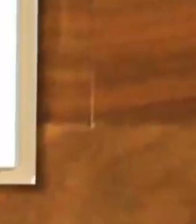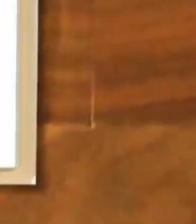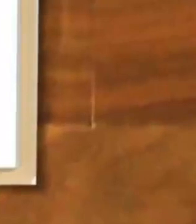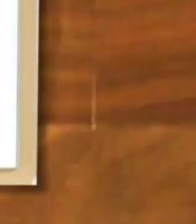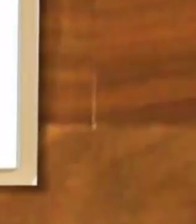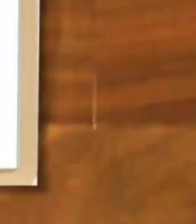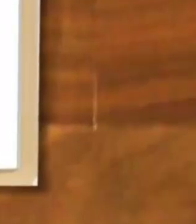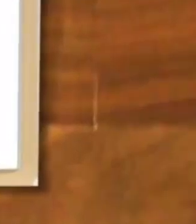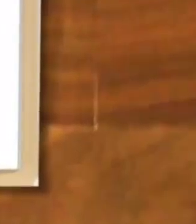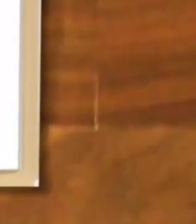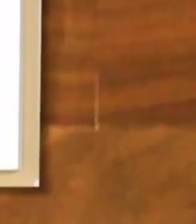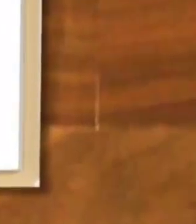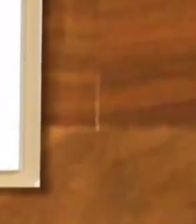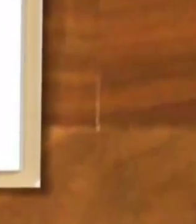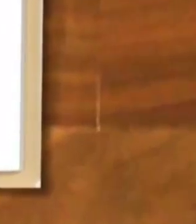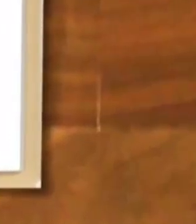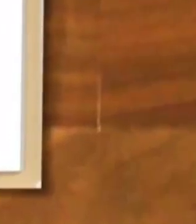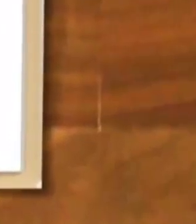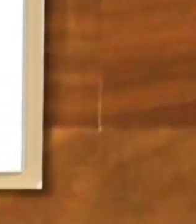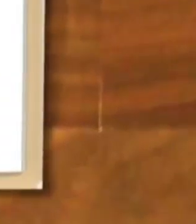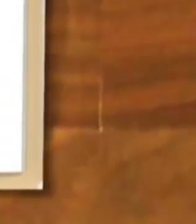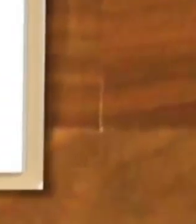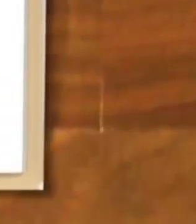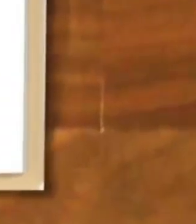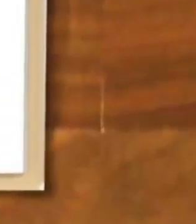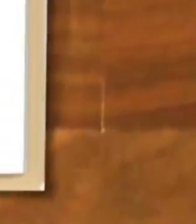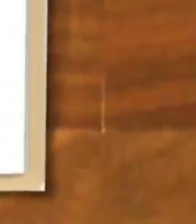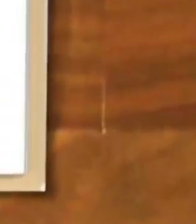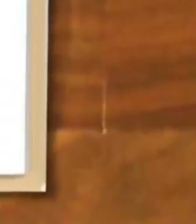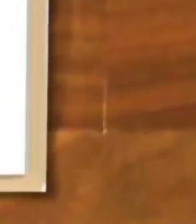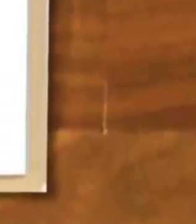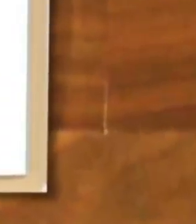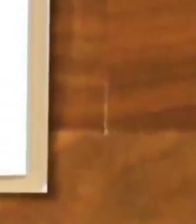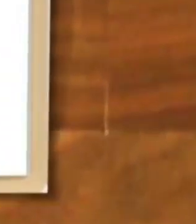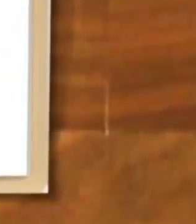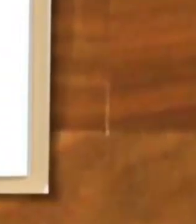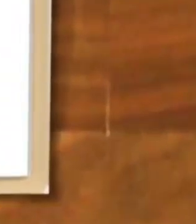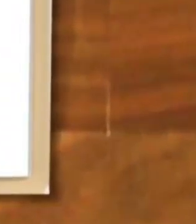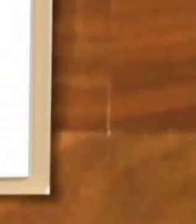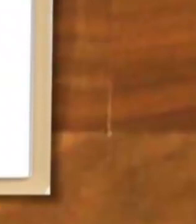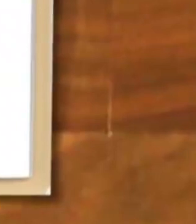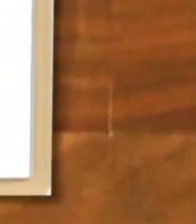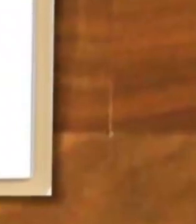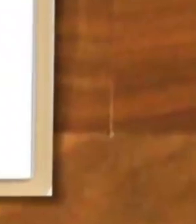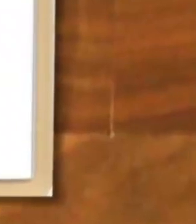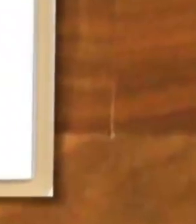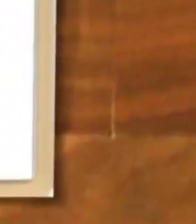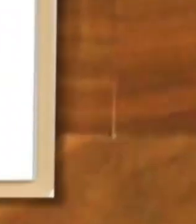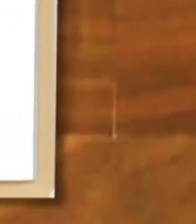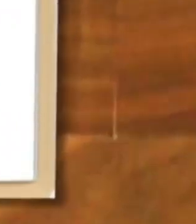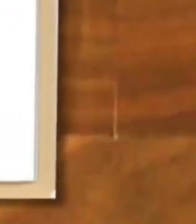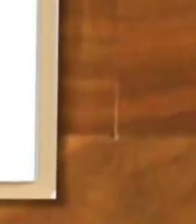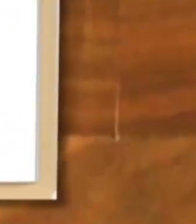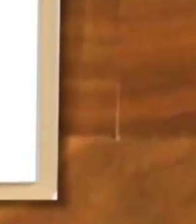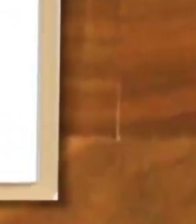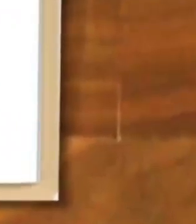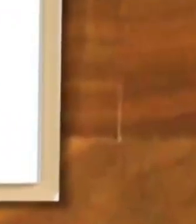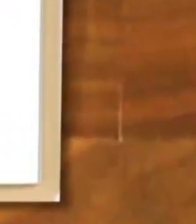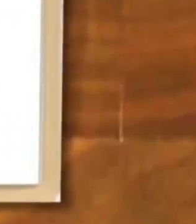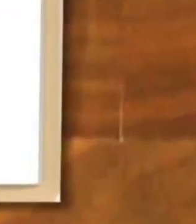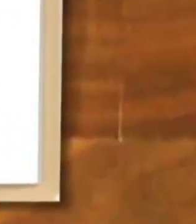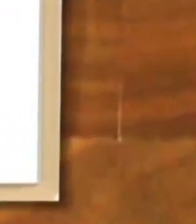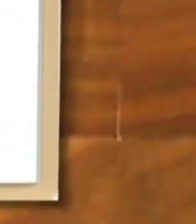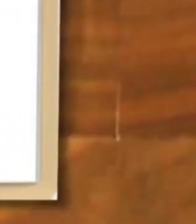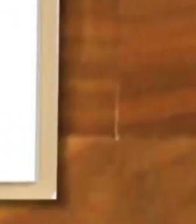minas de oro antillanas y propuso al emperador Carlos V la importación de negros que se extenuaran en los